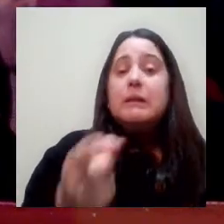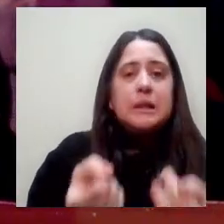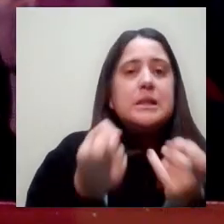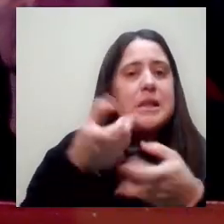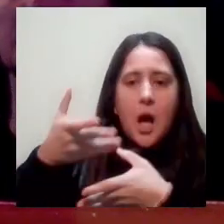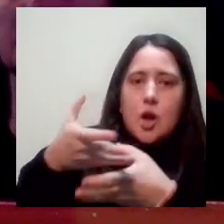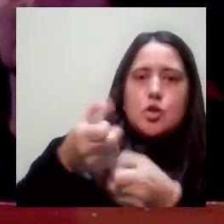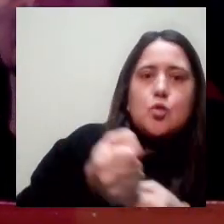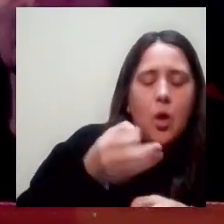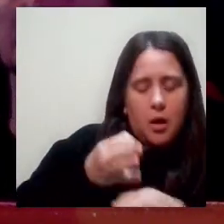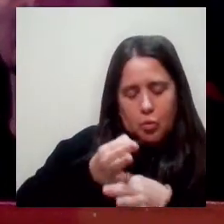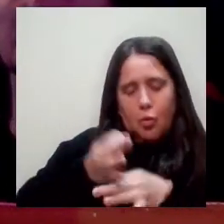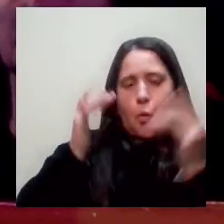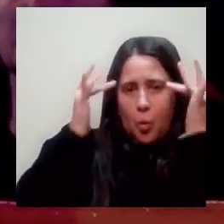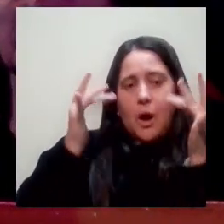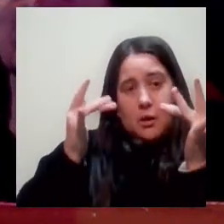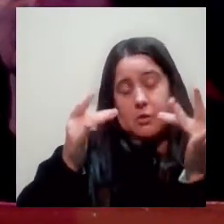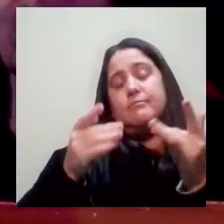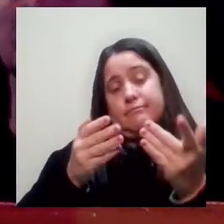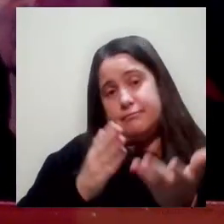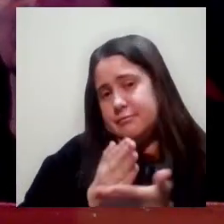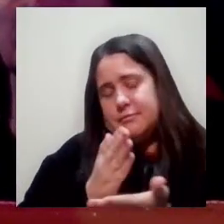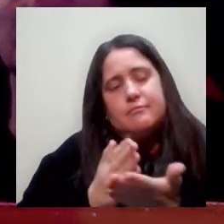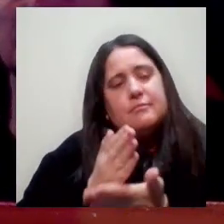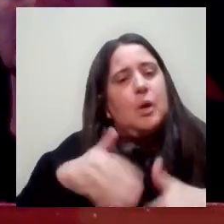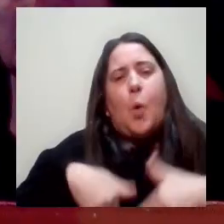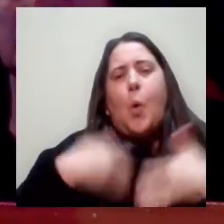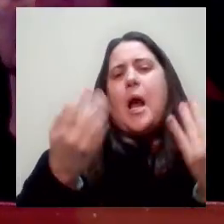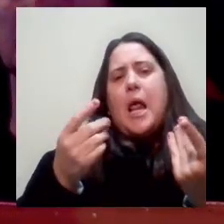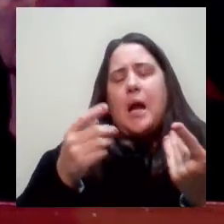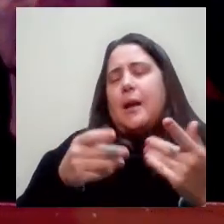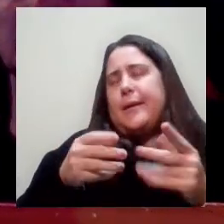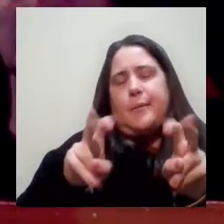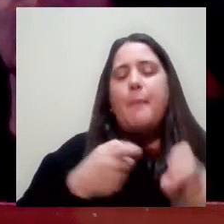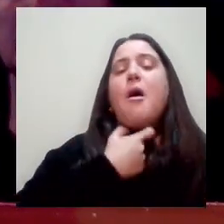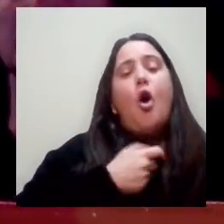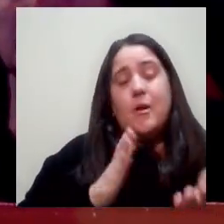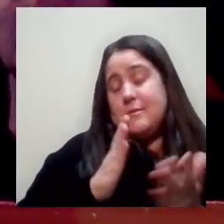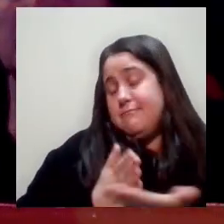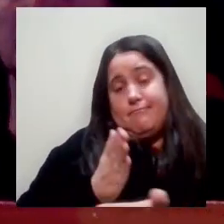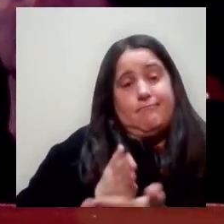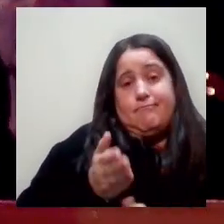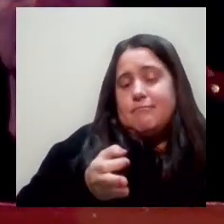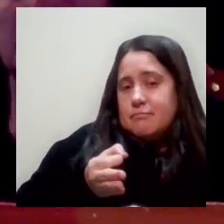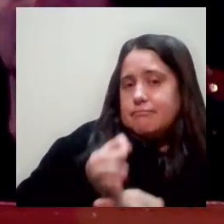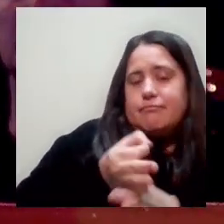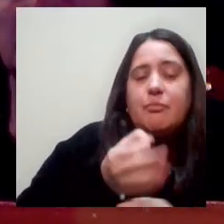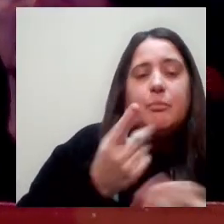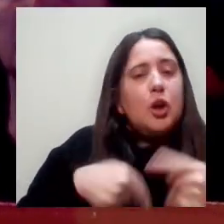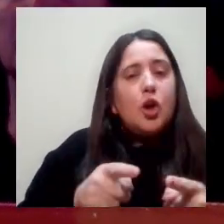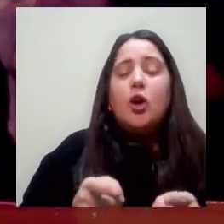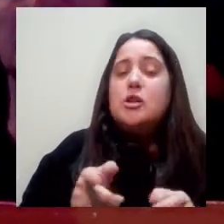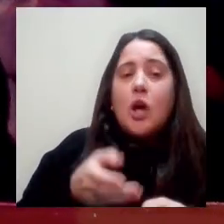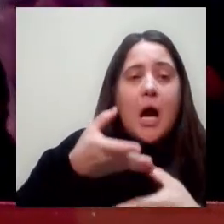del educador, como ocurre en cualquier relación pedagógica, no significa que la ayuda del educador